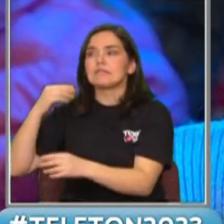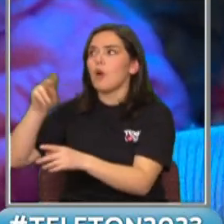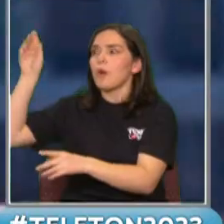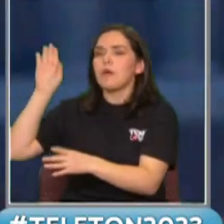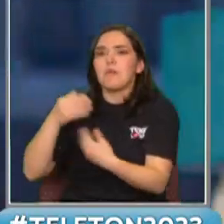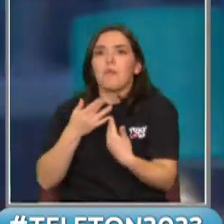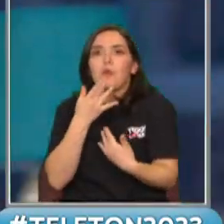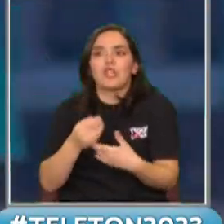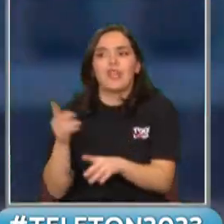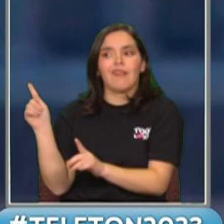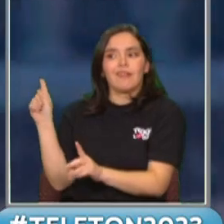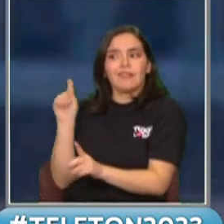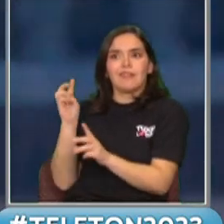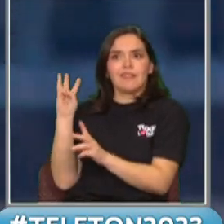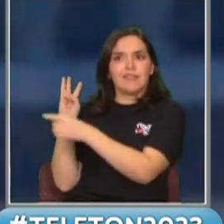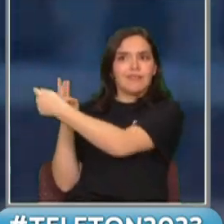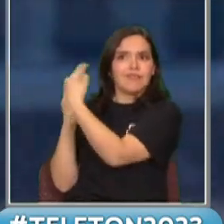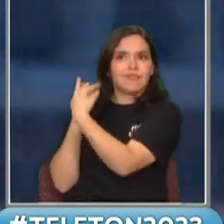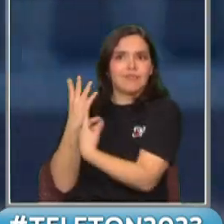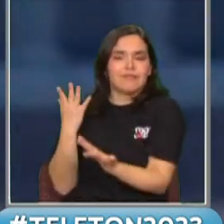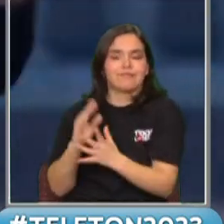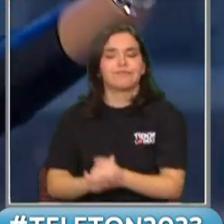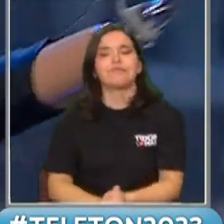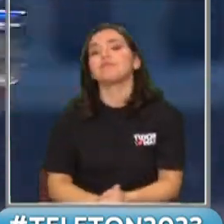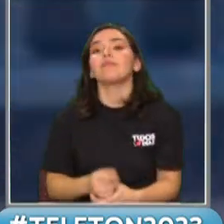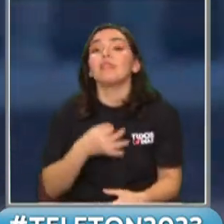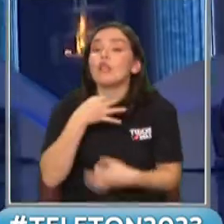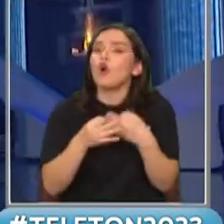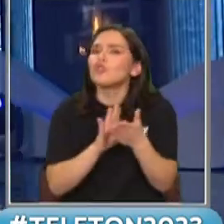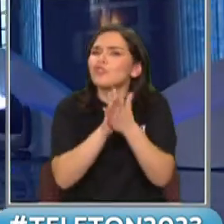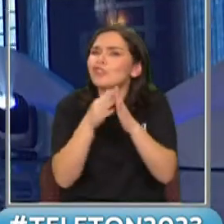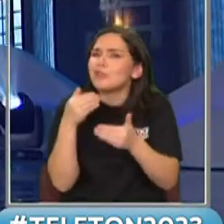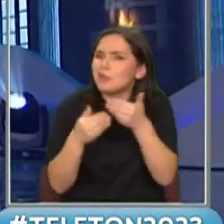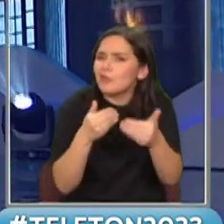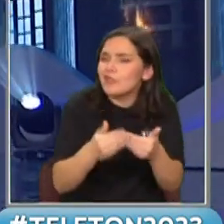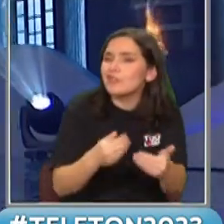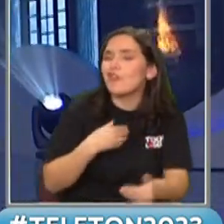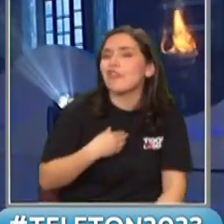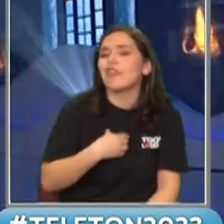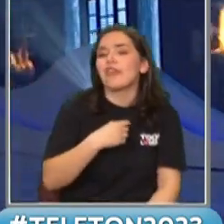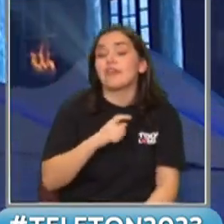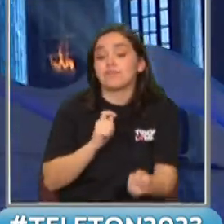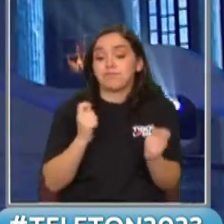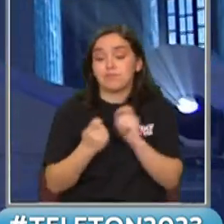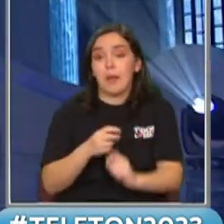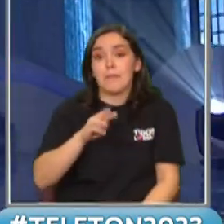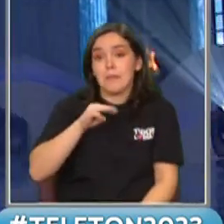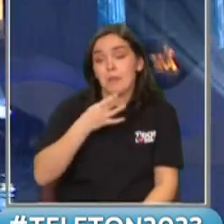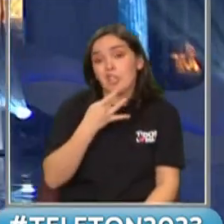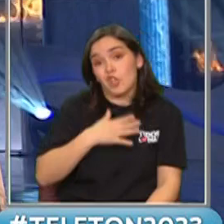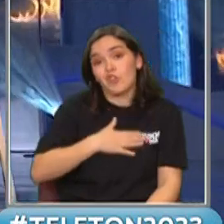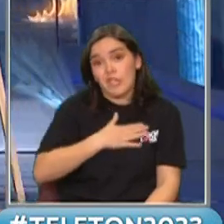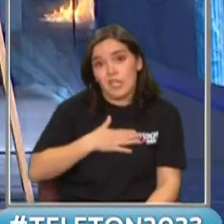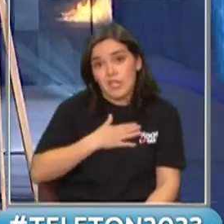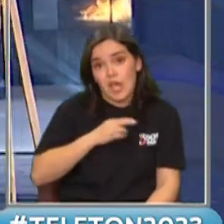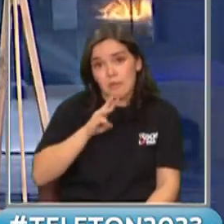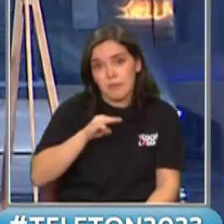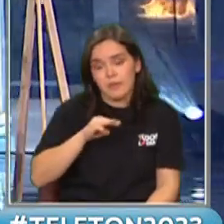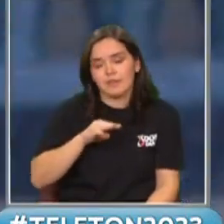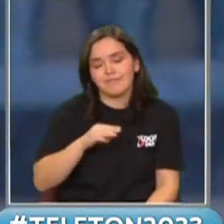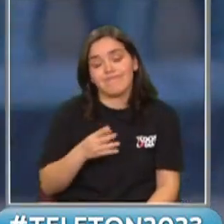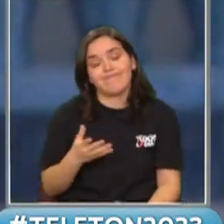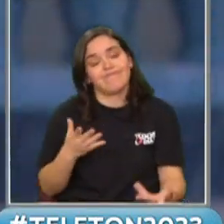no y y te digo como todo este proceso como de ser mamá porque yo quise ser mamá como ser